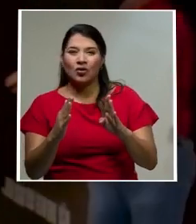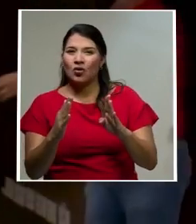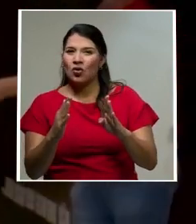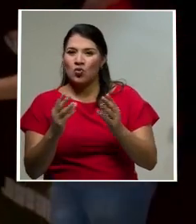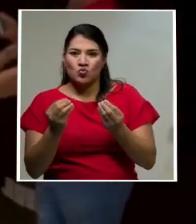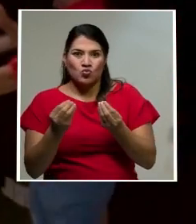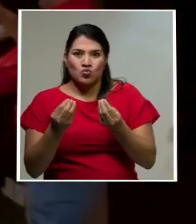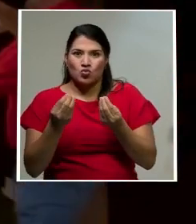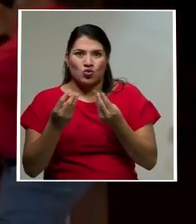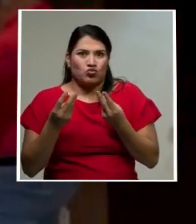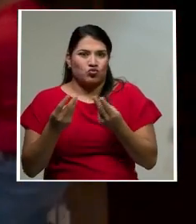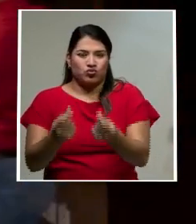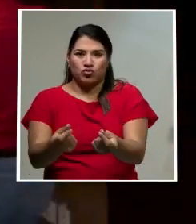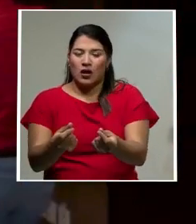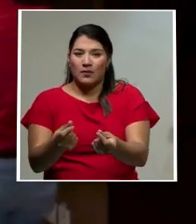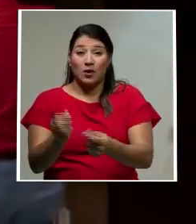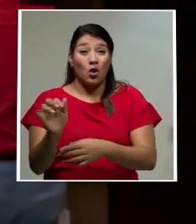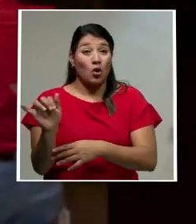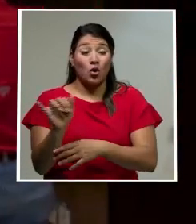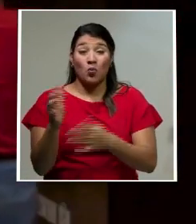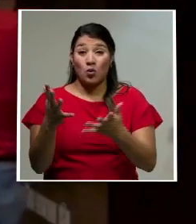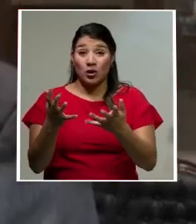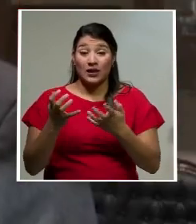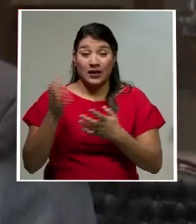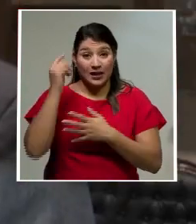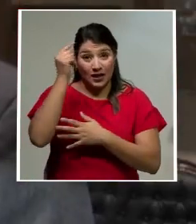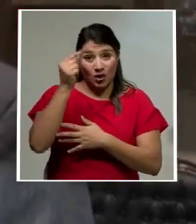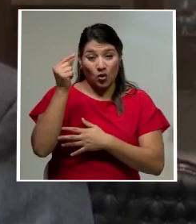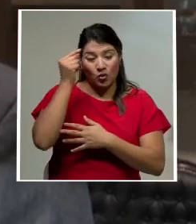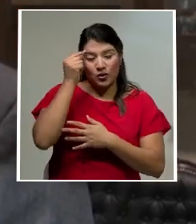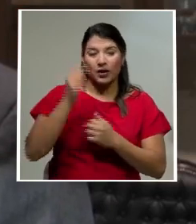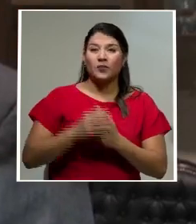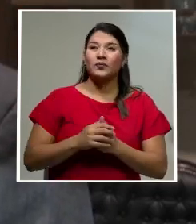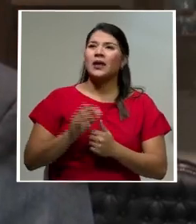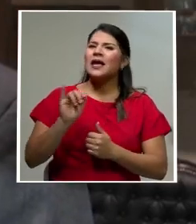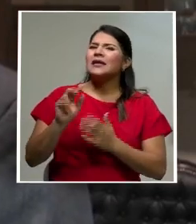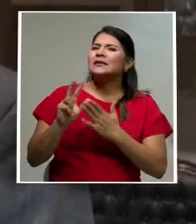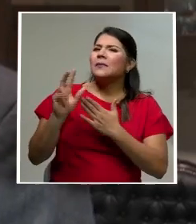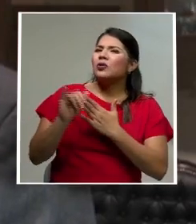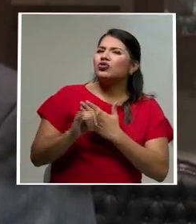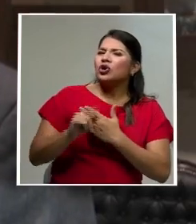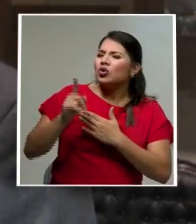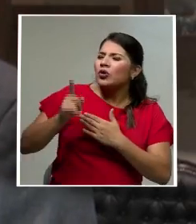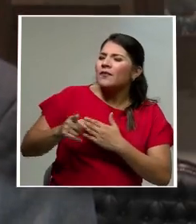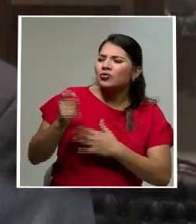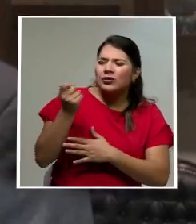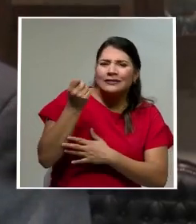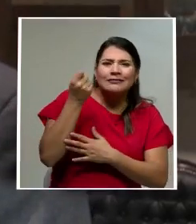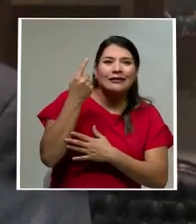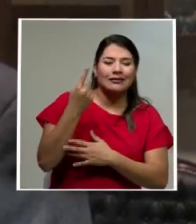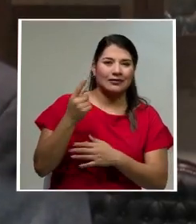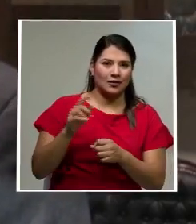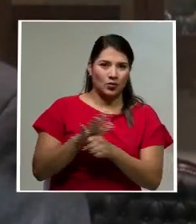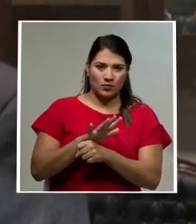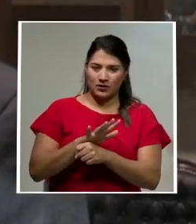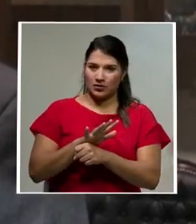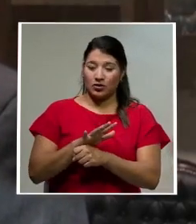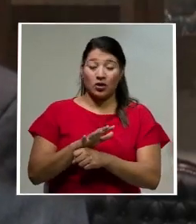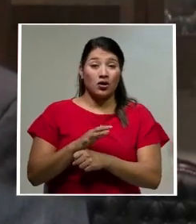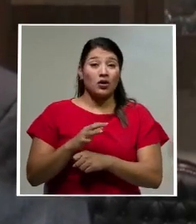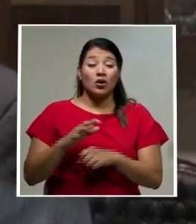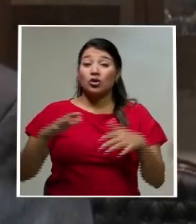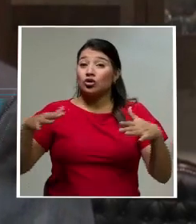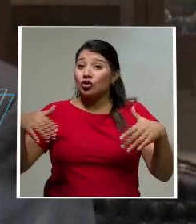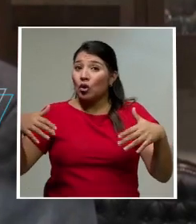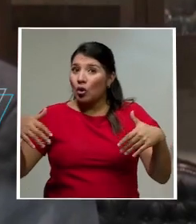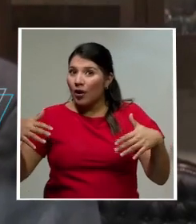tan abrupta como pretende el gobierno. Ese proyecto hay que entenderlo en su máxima expresión. No se ha puesto sobre el